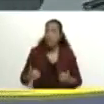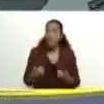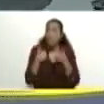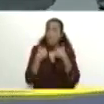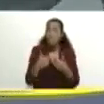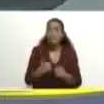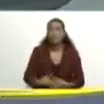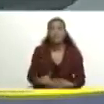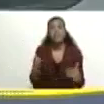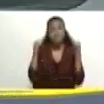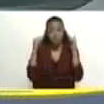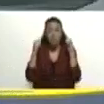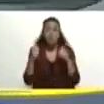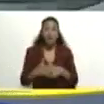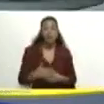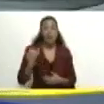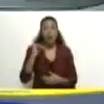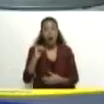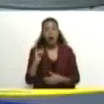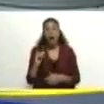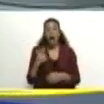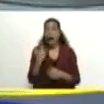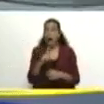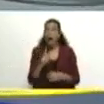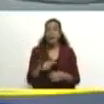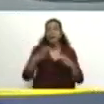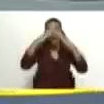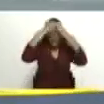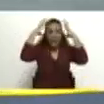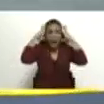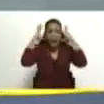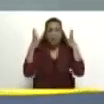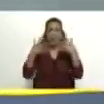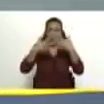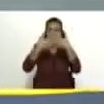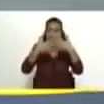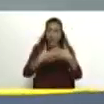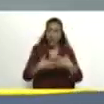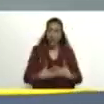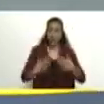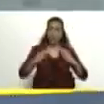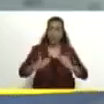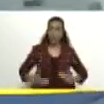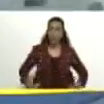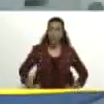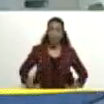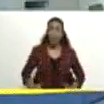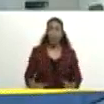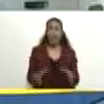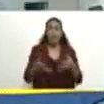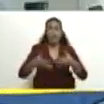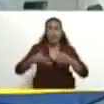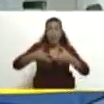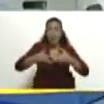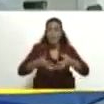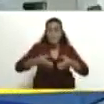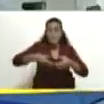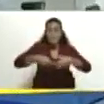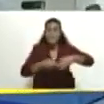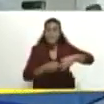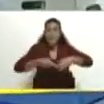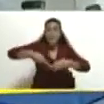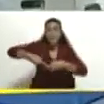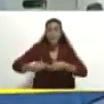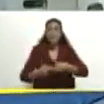estamos celebrando que aquí vamos a poder hacer tomografías de cráneo, de columna, de tórax, abdominopélvica, es decir, que es una puerta abierta